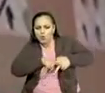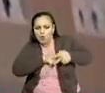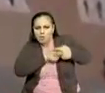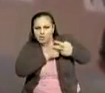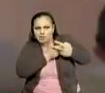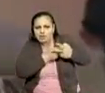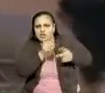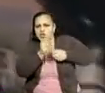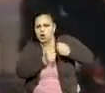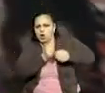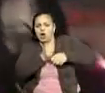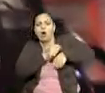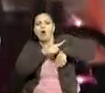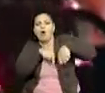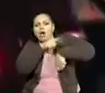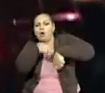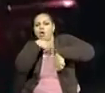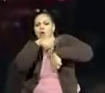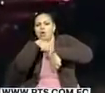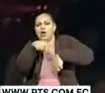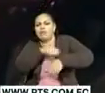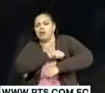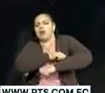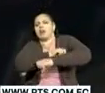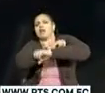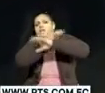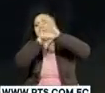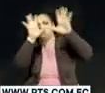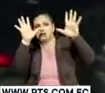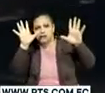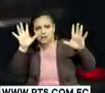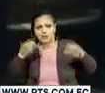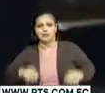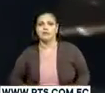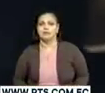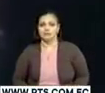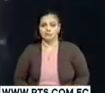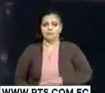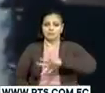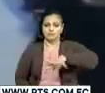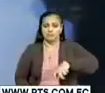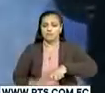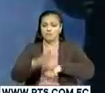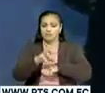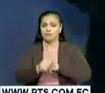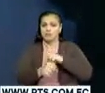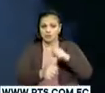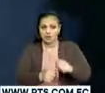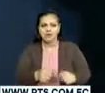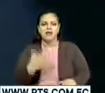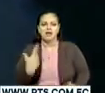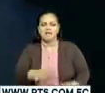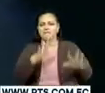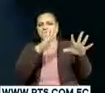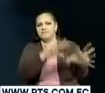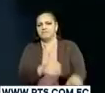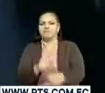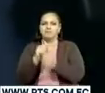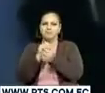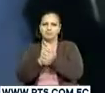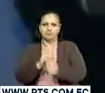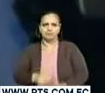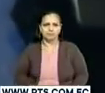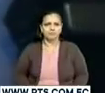policía se encuentra levantando información y todo tipo de evidencias en las viviendas allanadas. Las últimas redadas